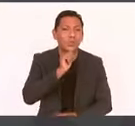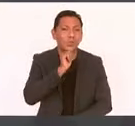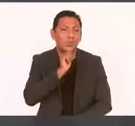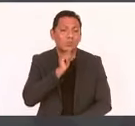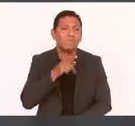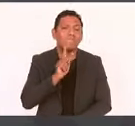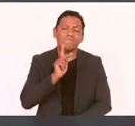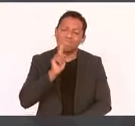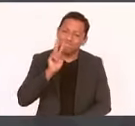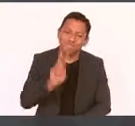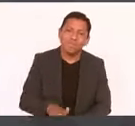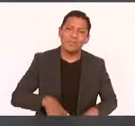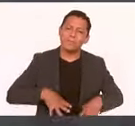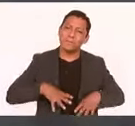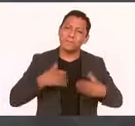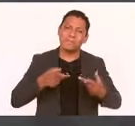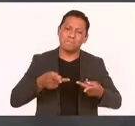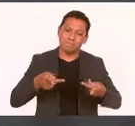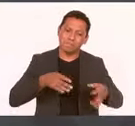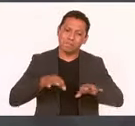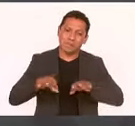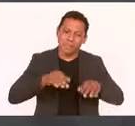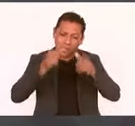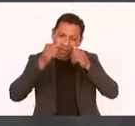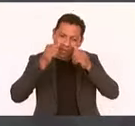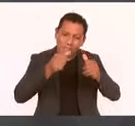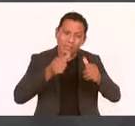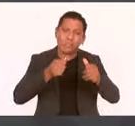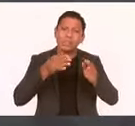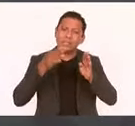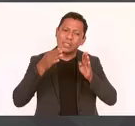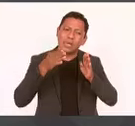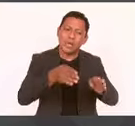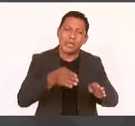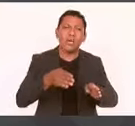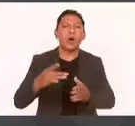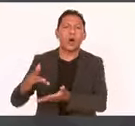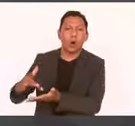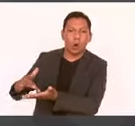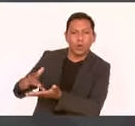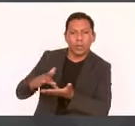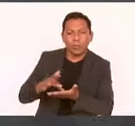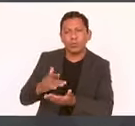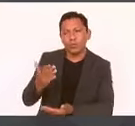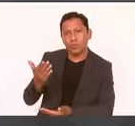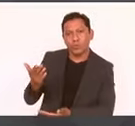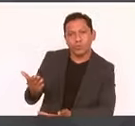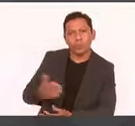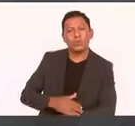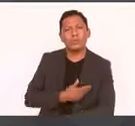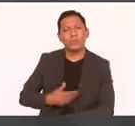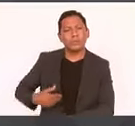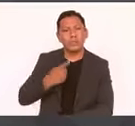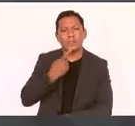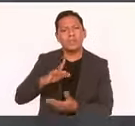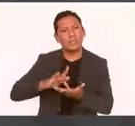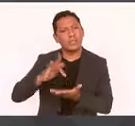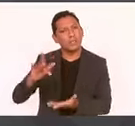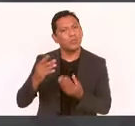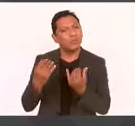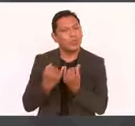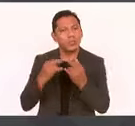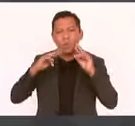es una tarea en la que estamos empeñados, siempre con el apoyo de usted. Y gracias también a